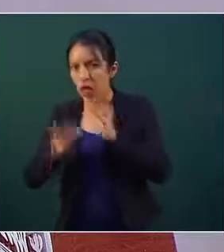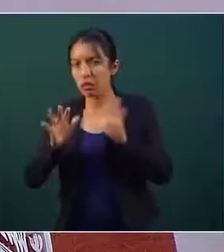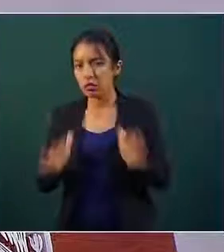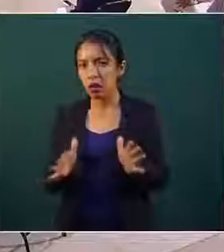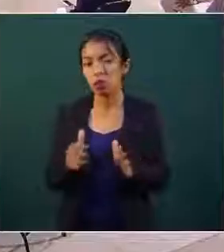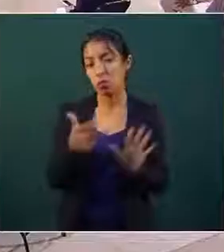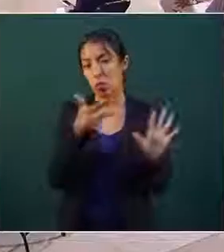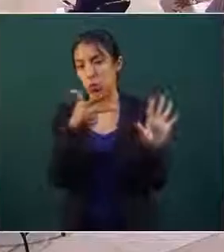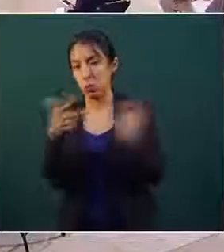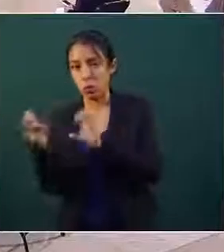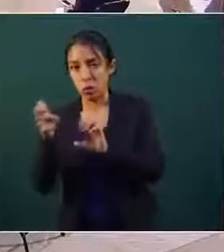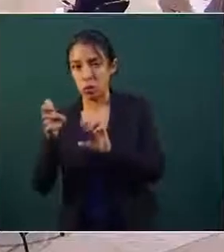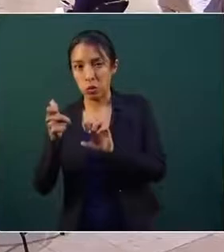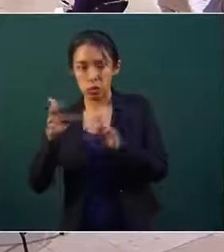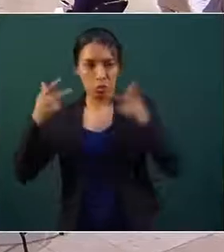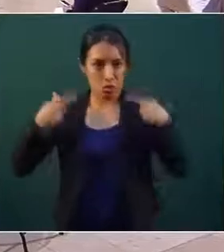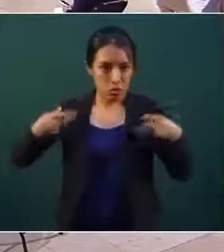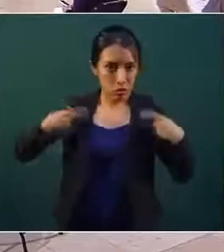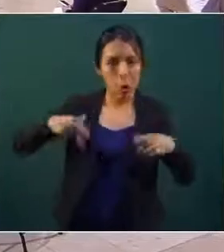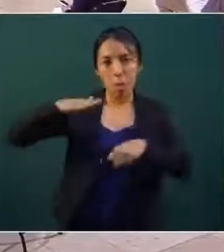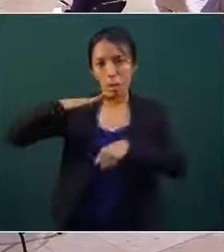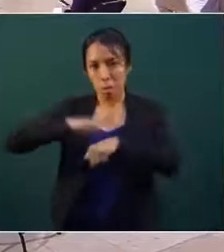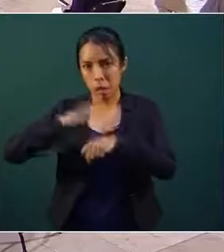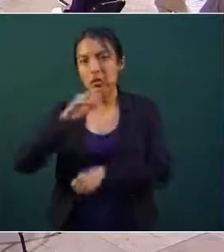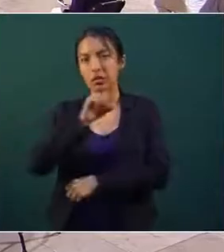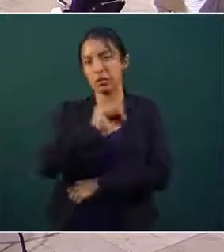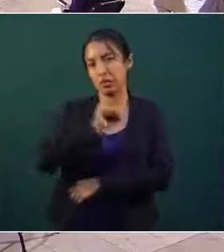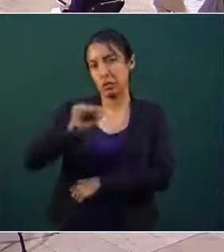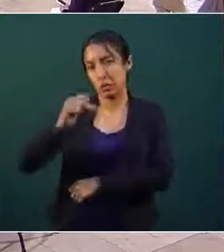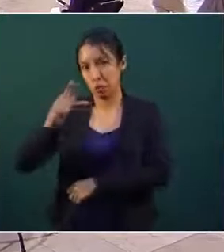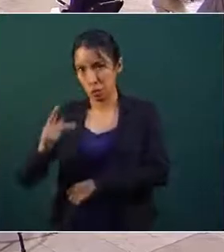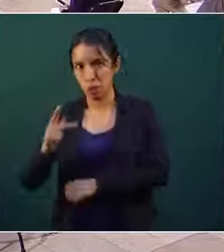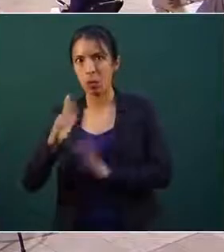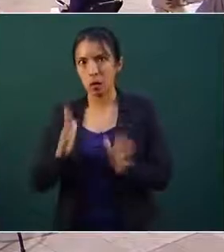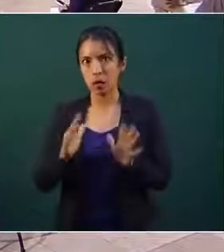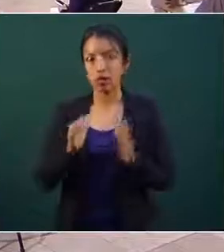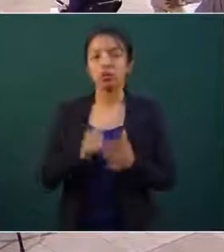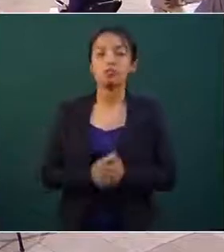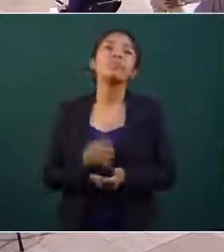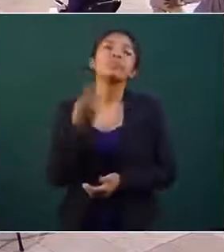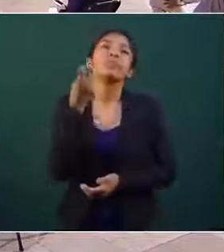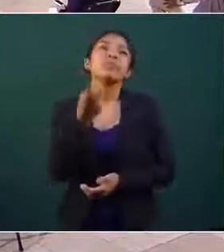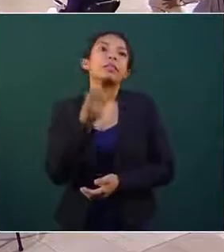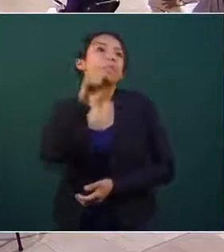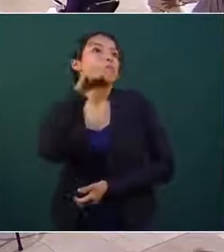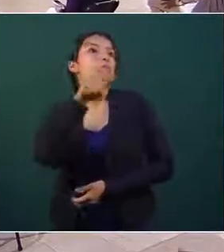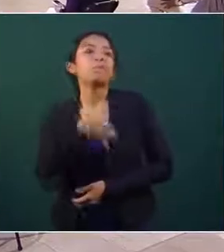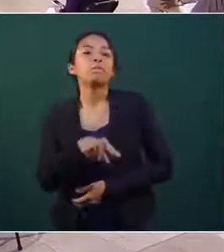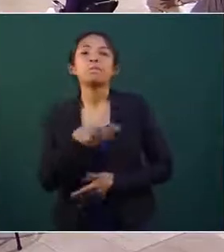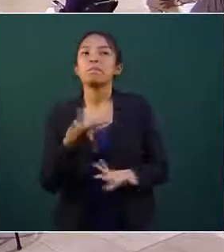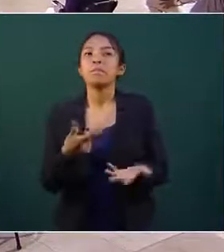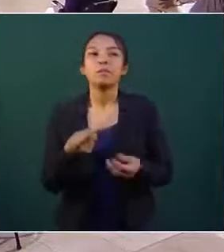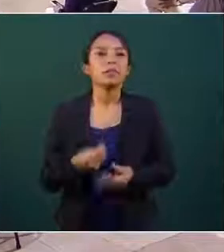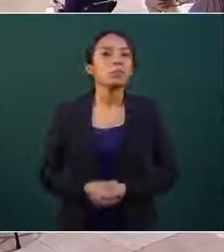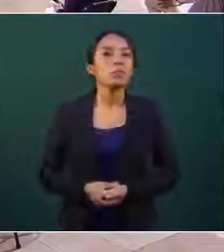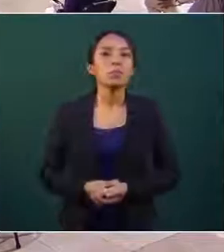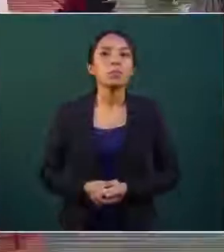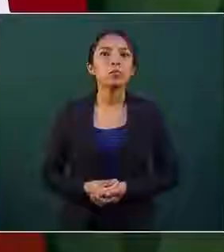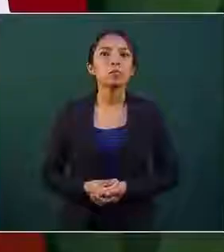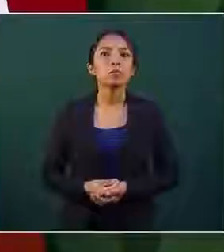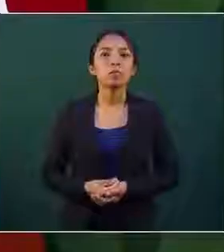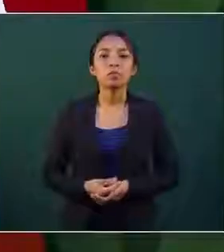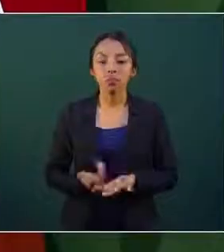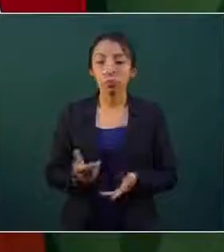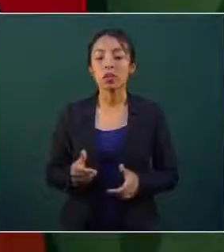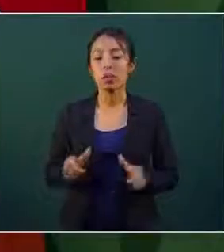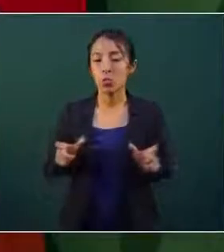más de parte de la Secretaría de Seguridad Pública. Por eso también le agradecemos que la presencia de